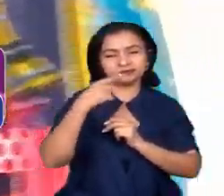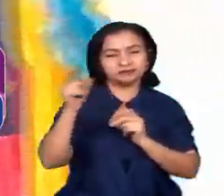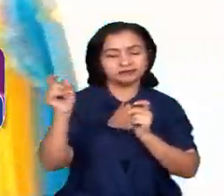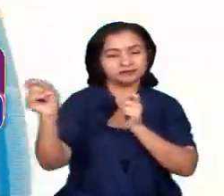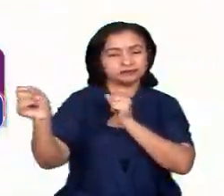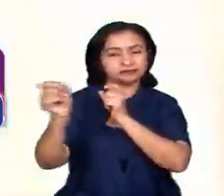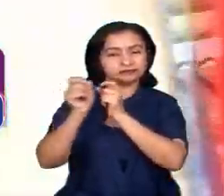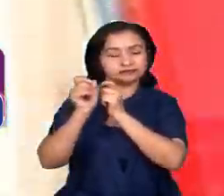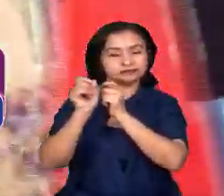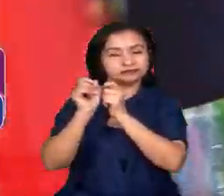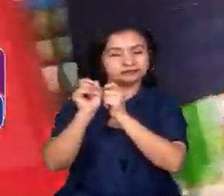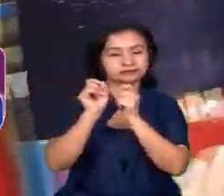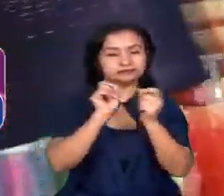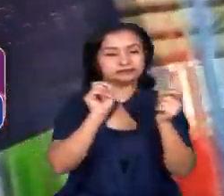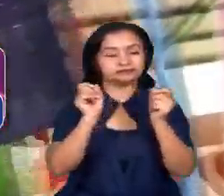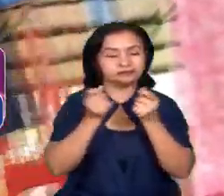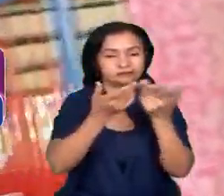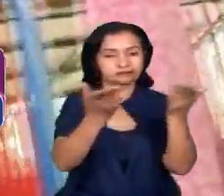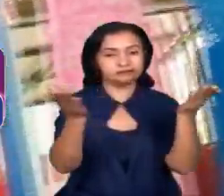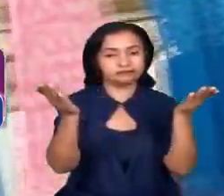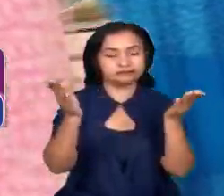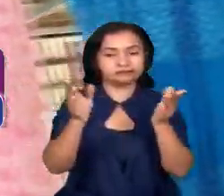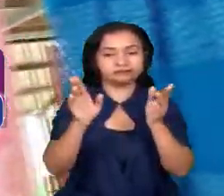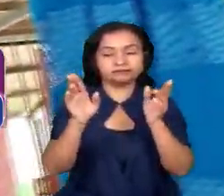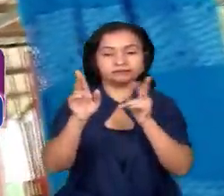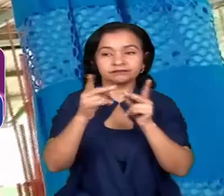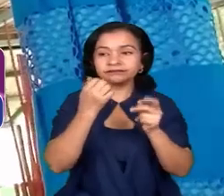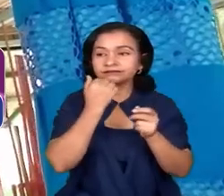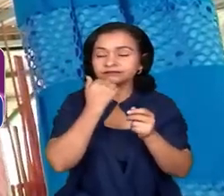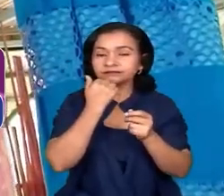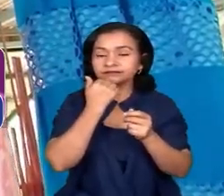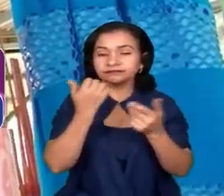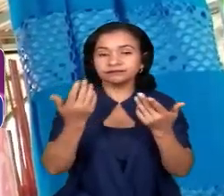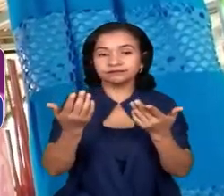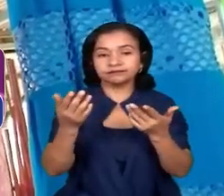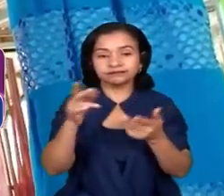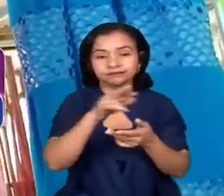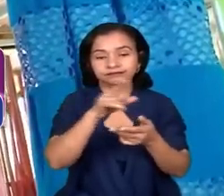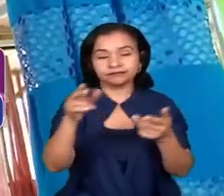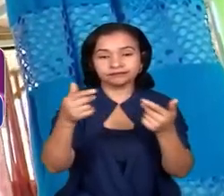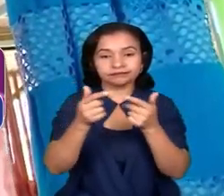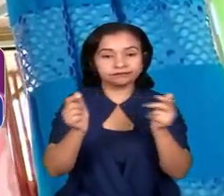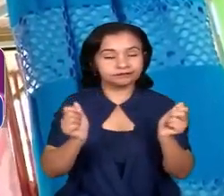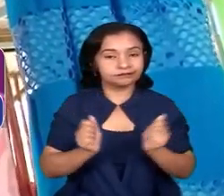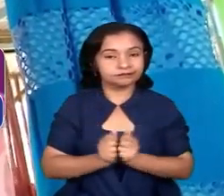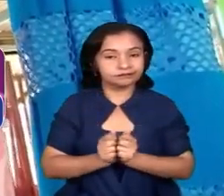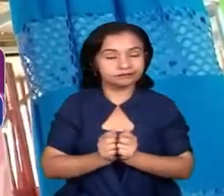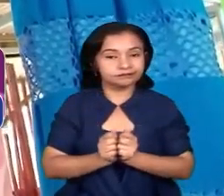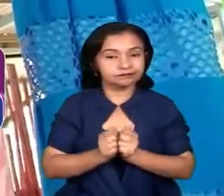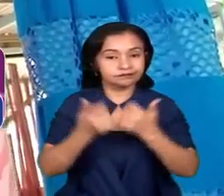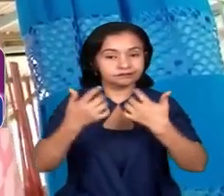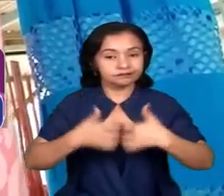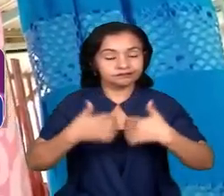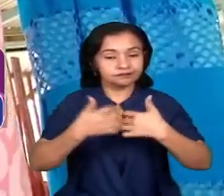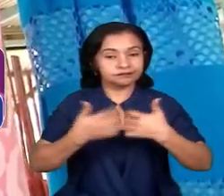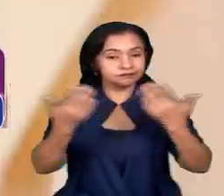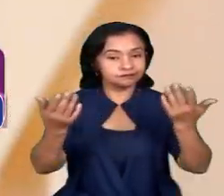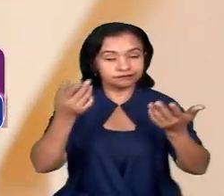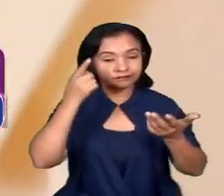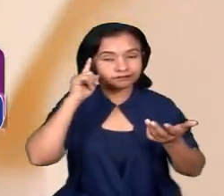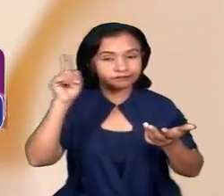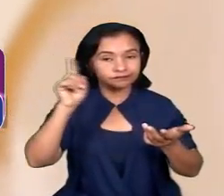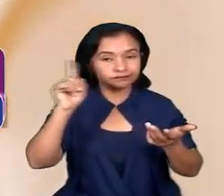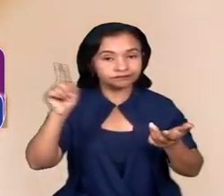mensajes erróneos hacia afuera. Afectan principalmente al mismo sector. Yo no sé por qué los empresarios grandes no se dan cuenta, o